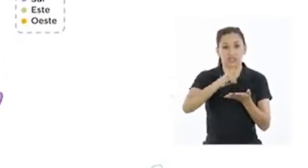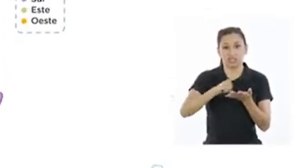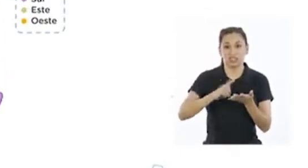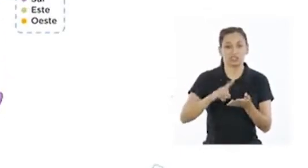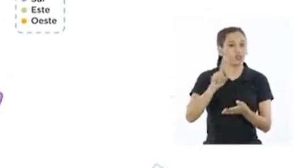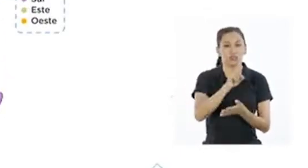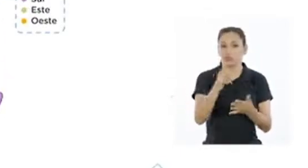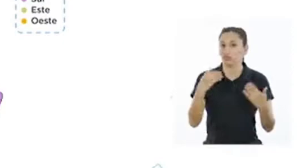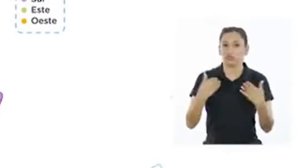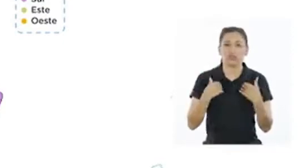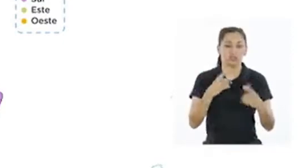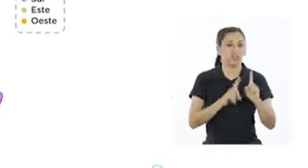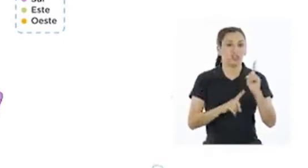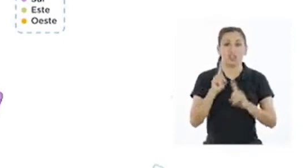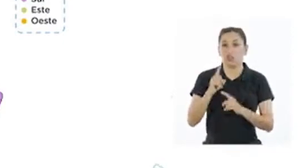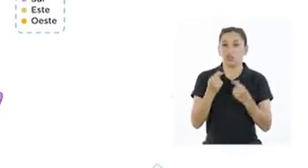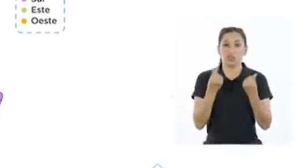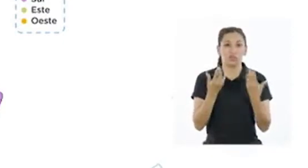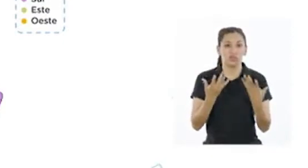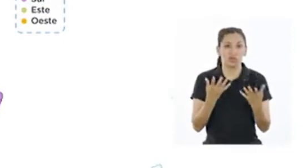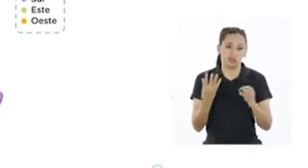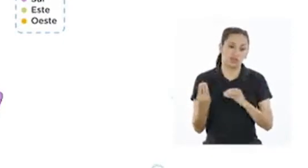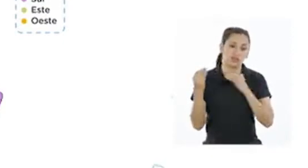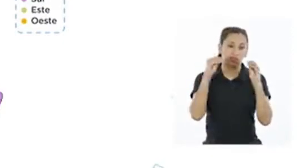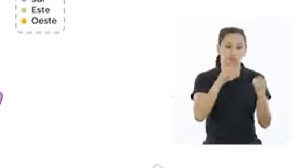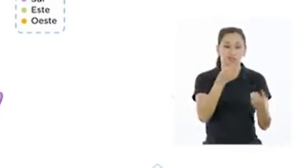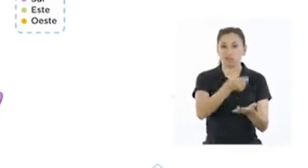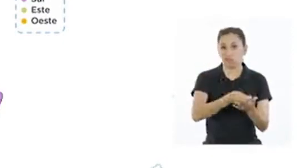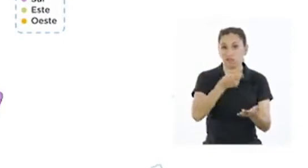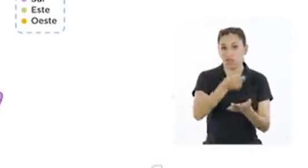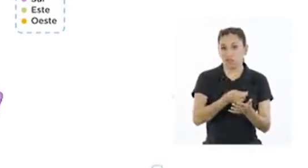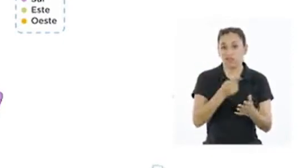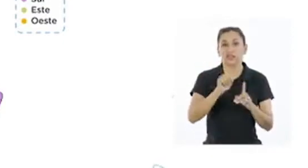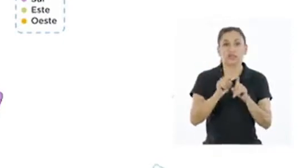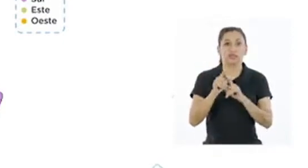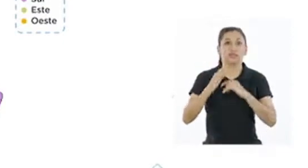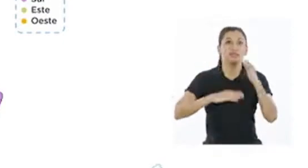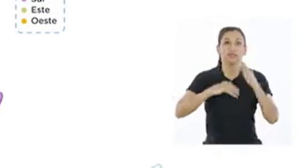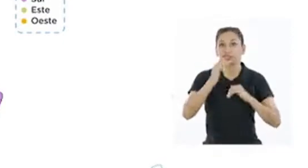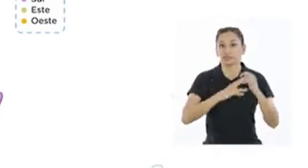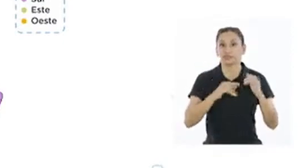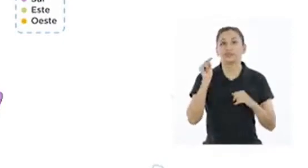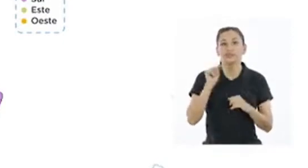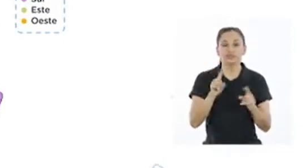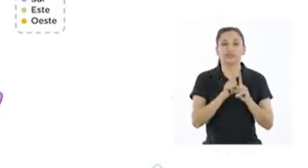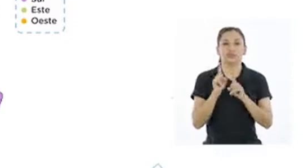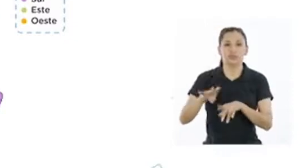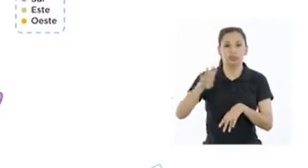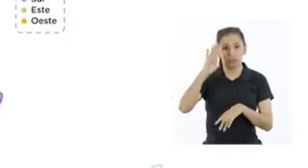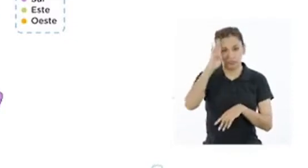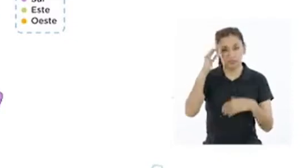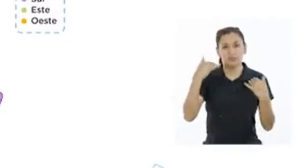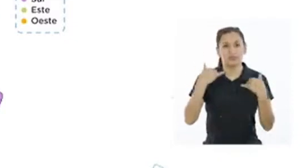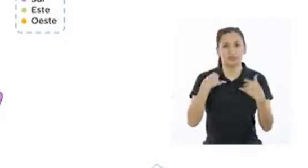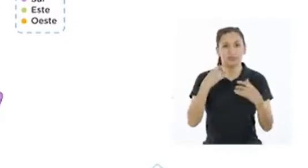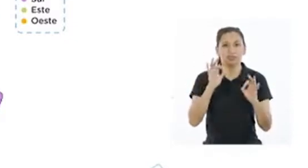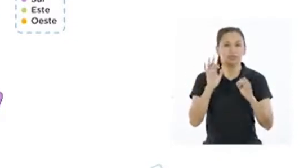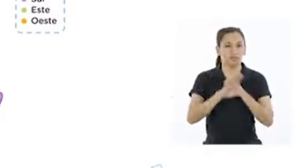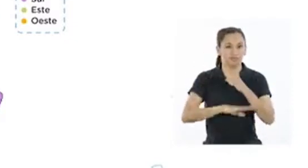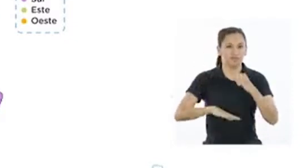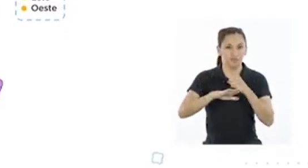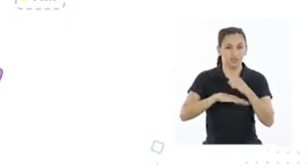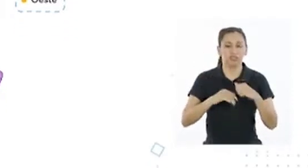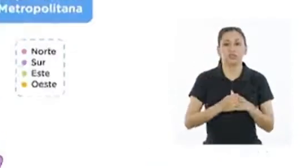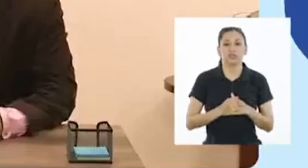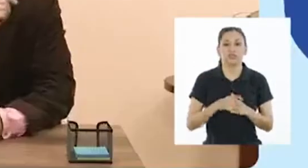distritos que no cuentan con los recursos suficientes para la implementación logística y de infraestructura. En ellos, la policía tuvo presencia